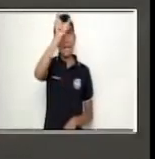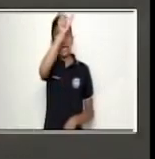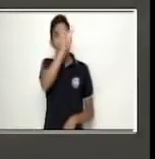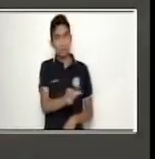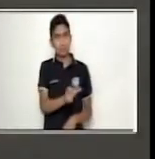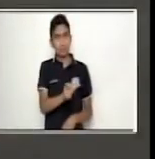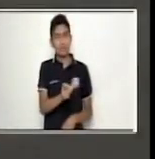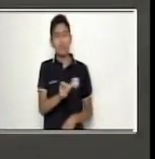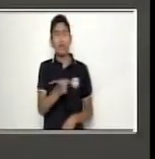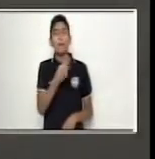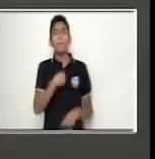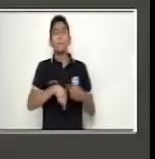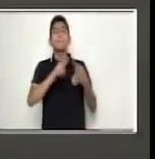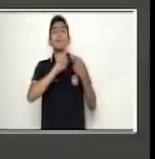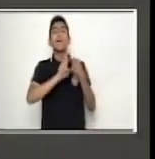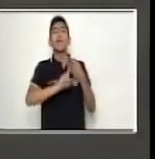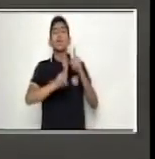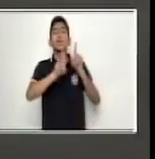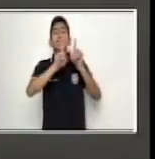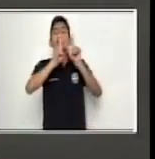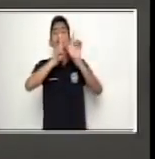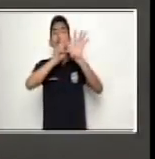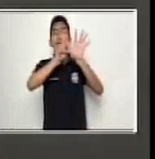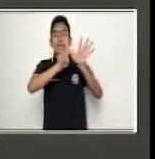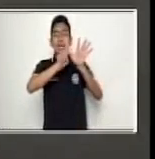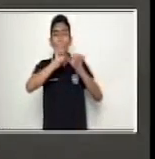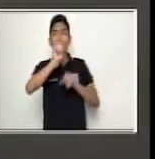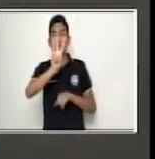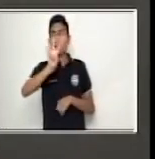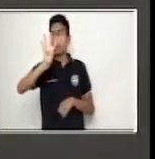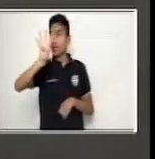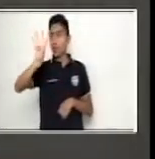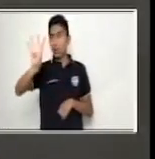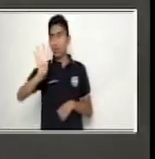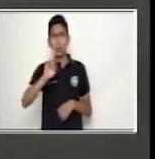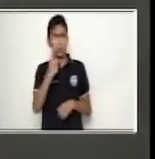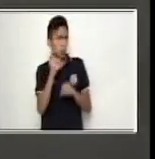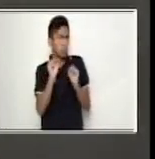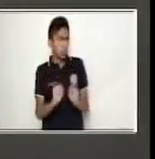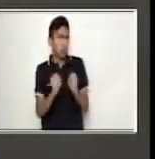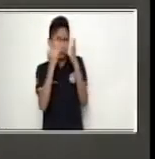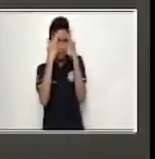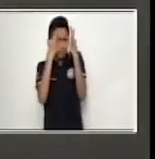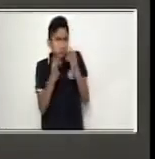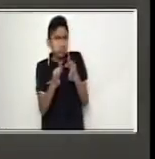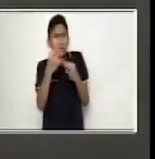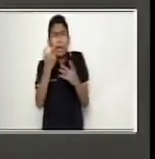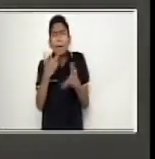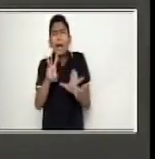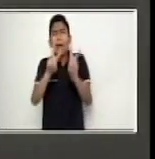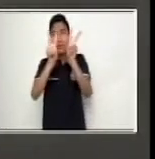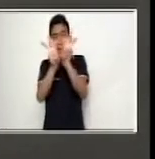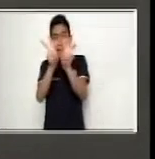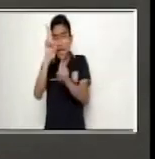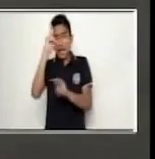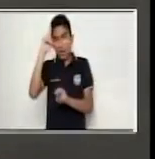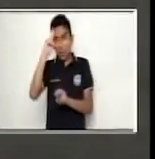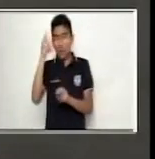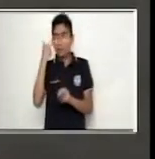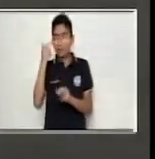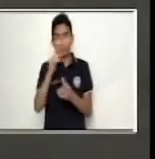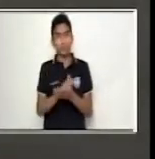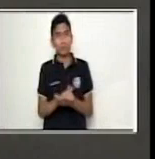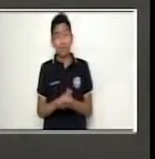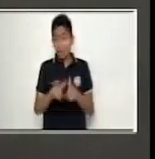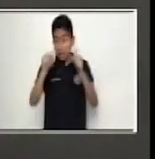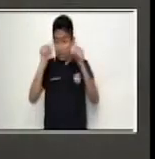es 634. Lo puedes escribir en esta esquina para recordarte. Ahora